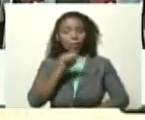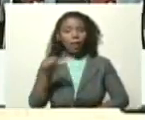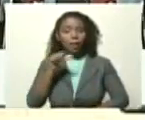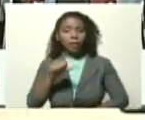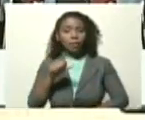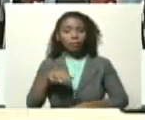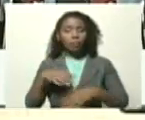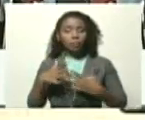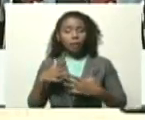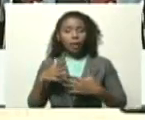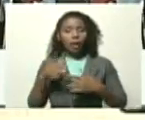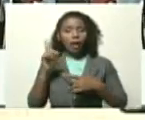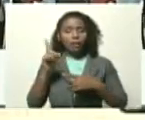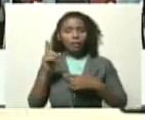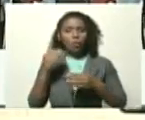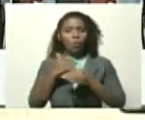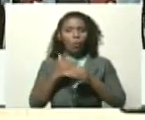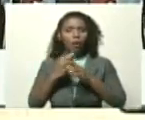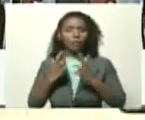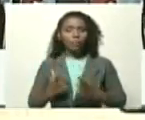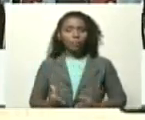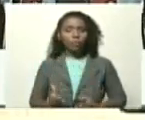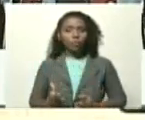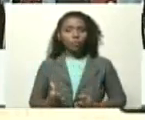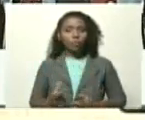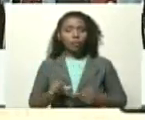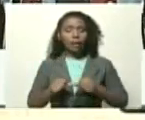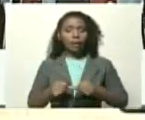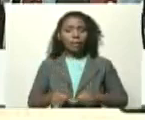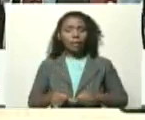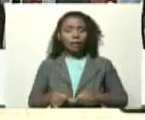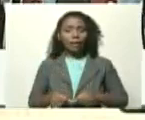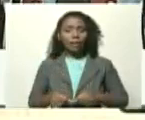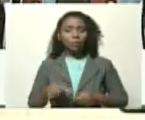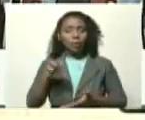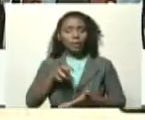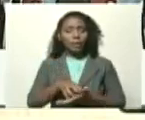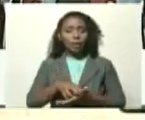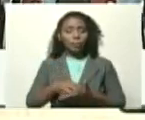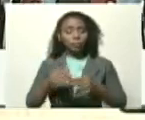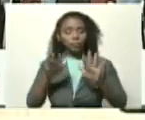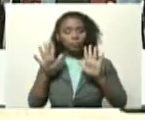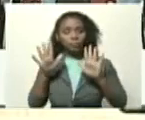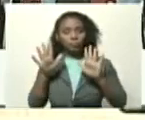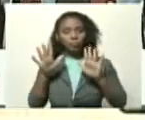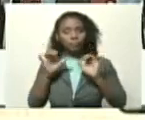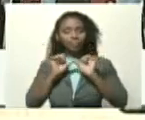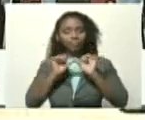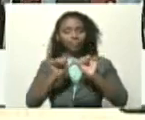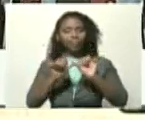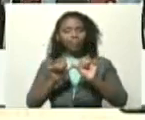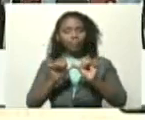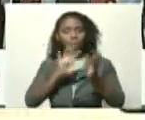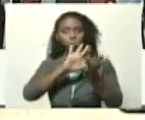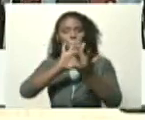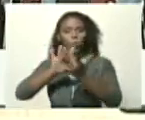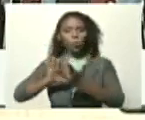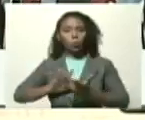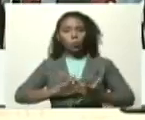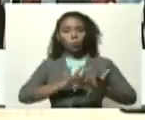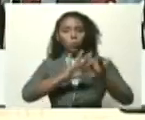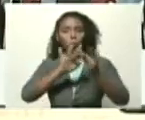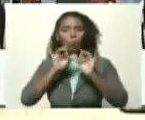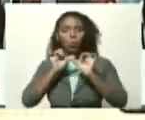que estaban como de reposo, se quedaran en sus estados precisamente a mantener el contacto y a